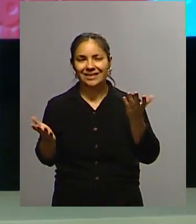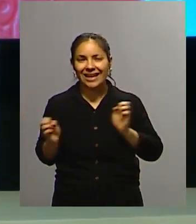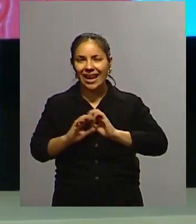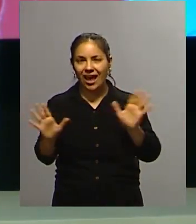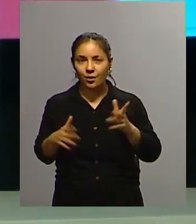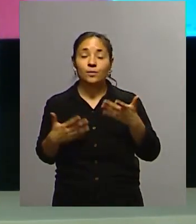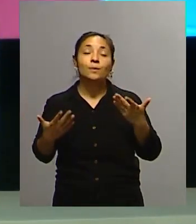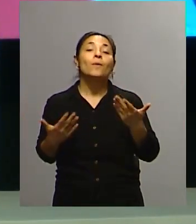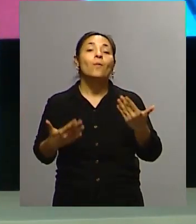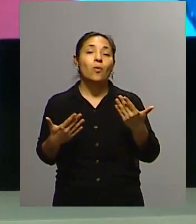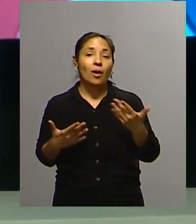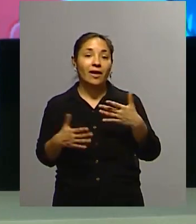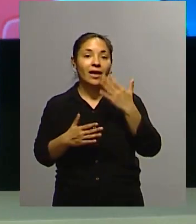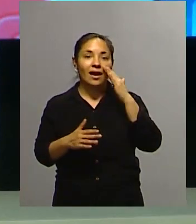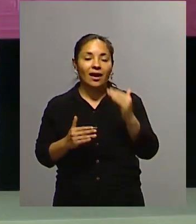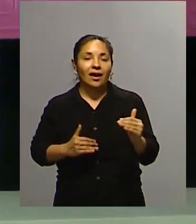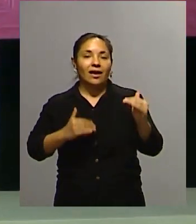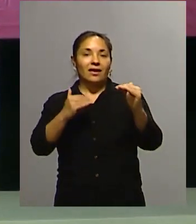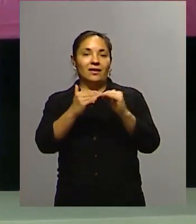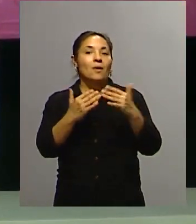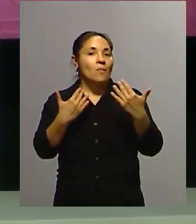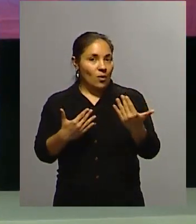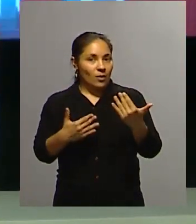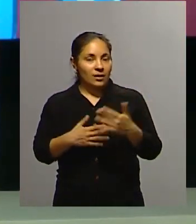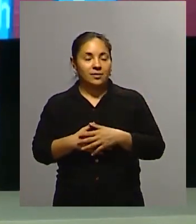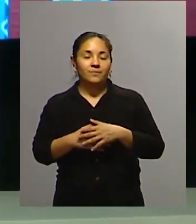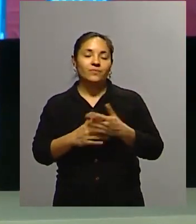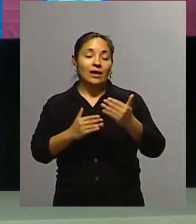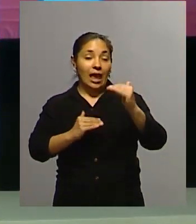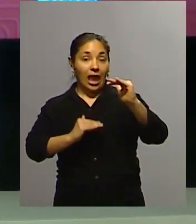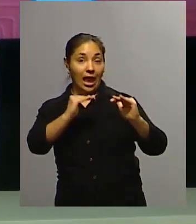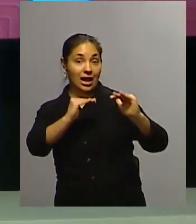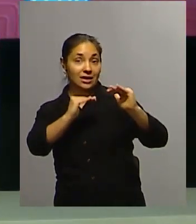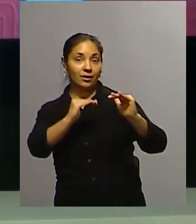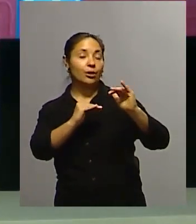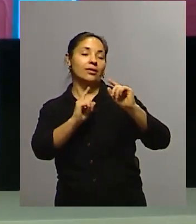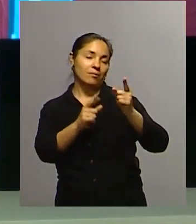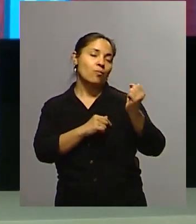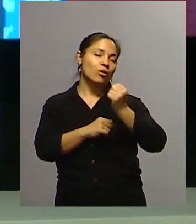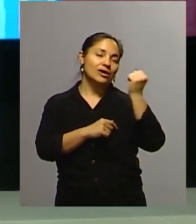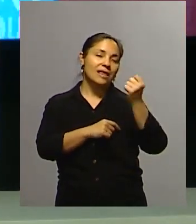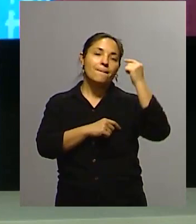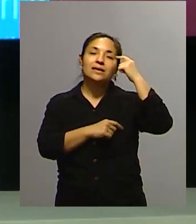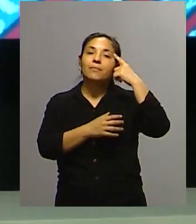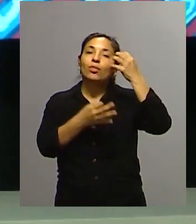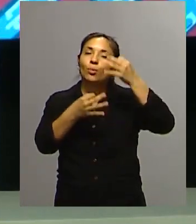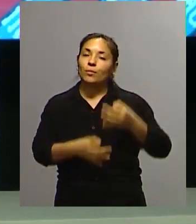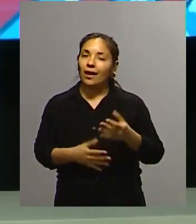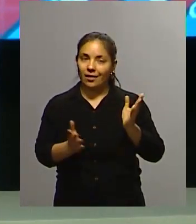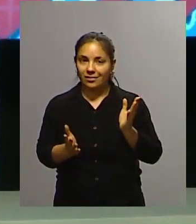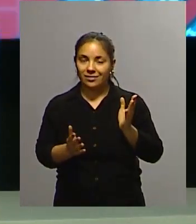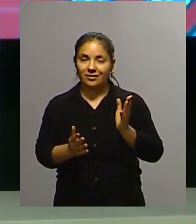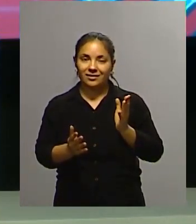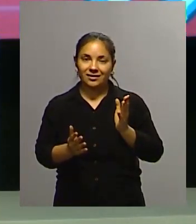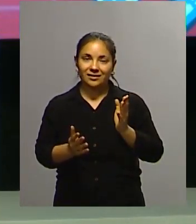te permite generar un equilibrio. Obviamente que ese equilibrio tiene que tener un sentido común. Sí. No podés